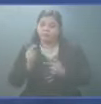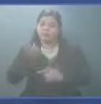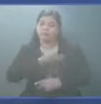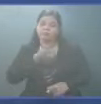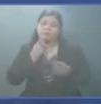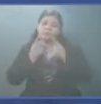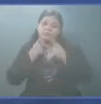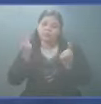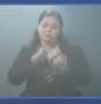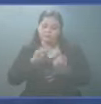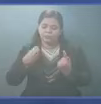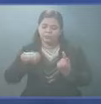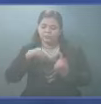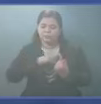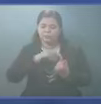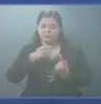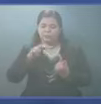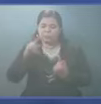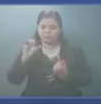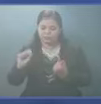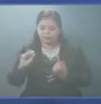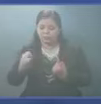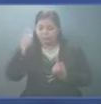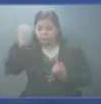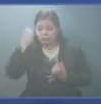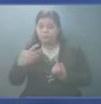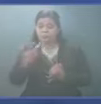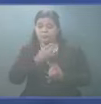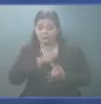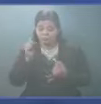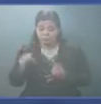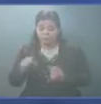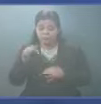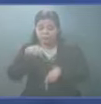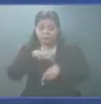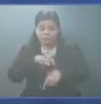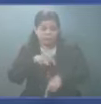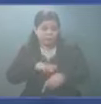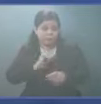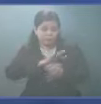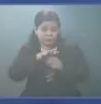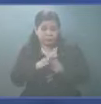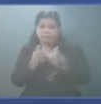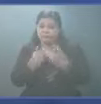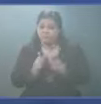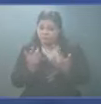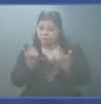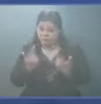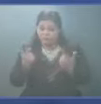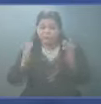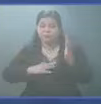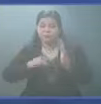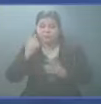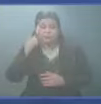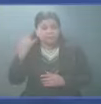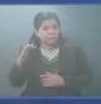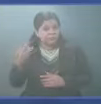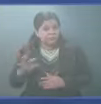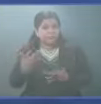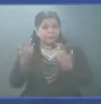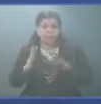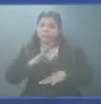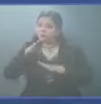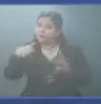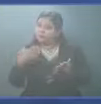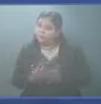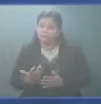doctor Luis Bermúdez. Un tema muy importante. Nos encontramos en esta pandemia por COVID-19, en donde los más vulnerables han sido todos